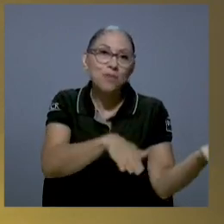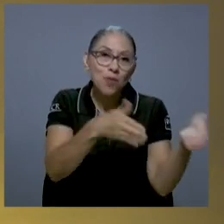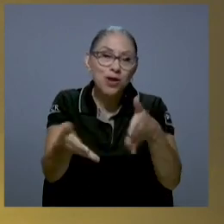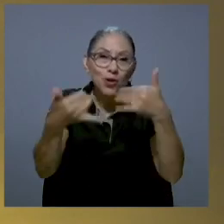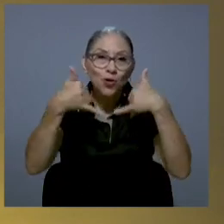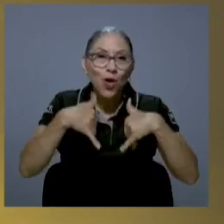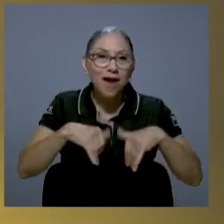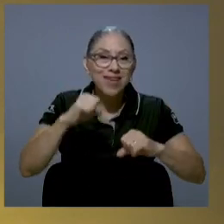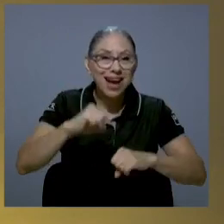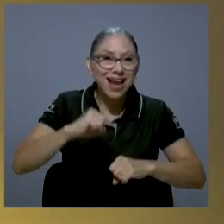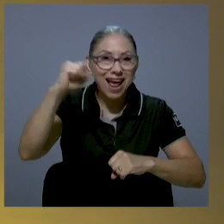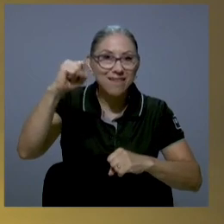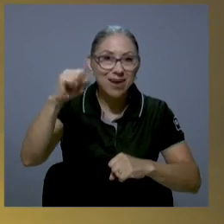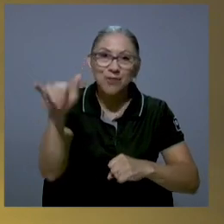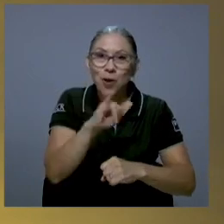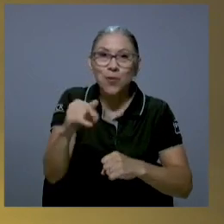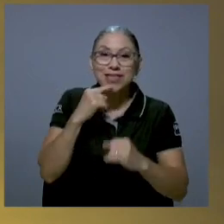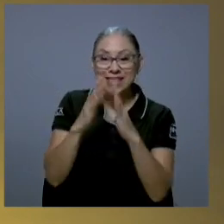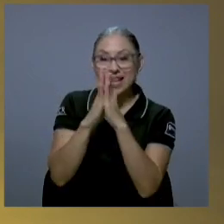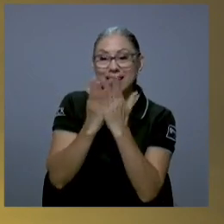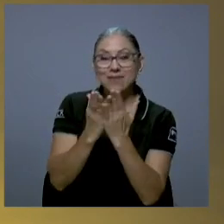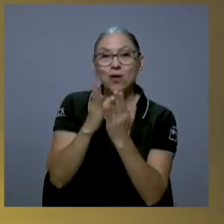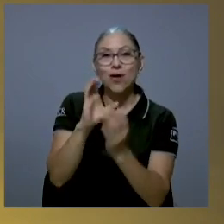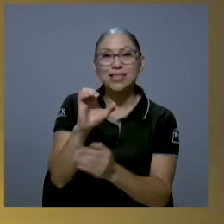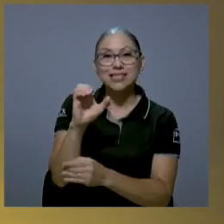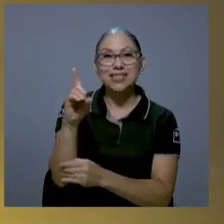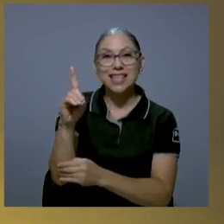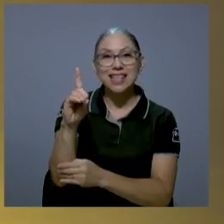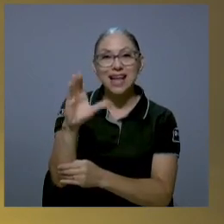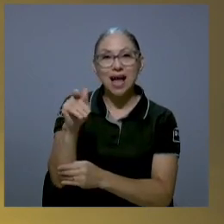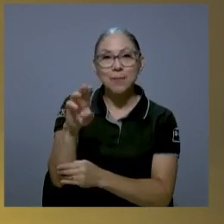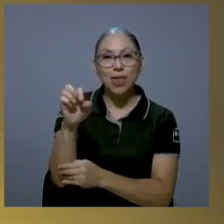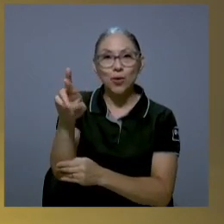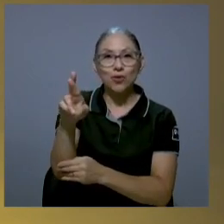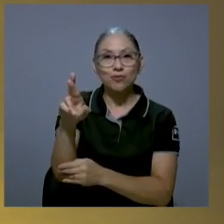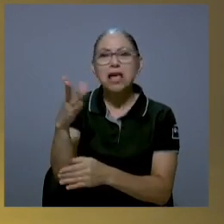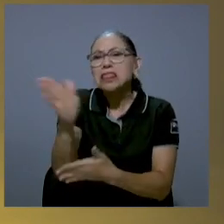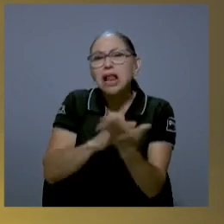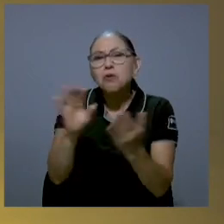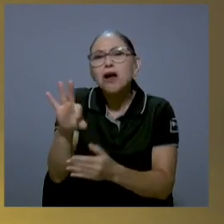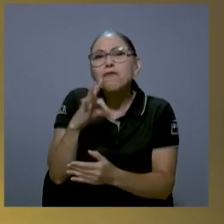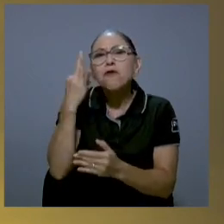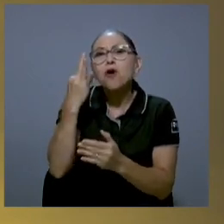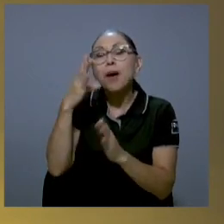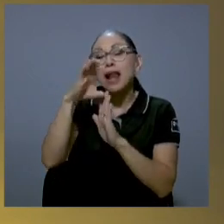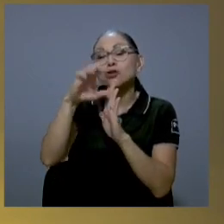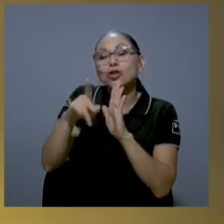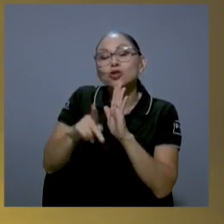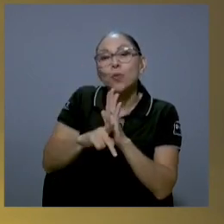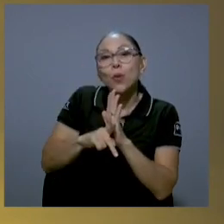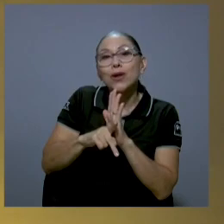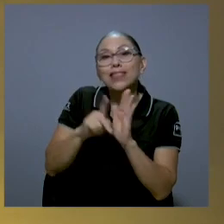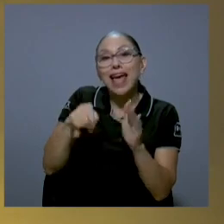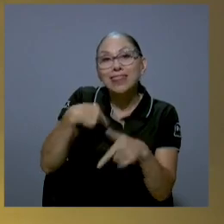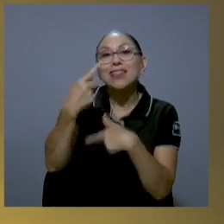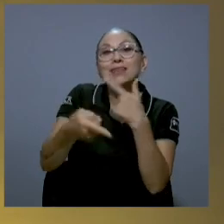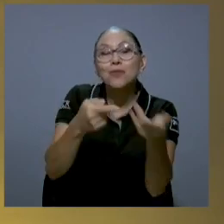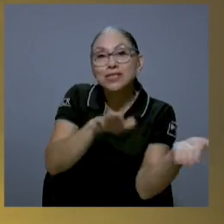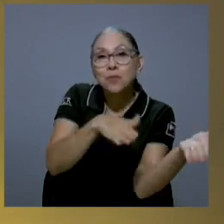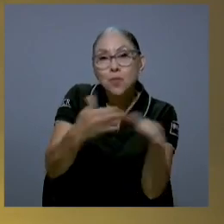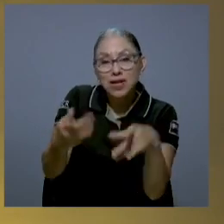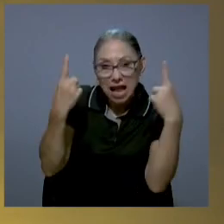alguna manera, claro. La del 71 después de muerta siguió ganando batallas, pero usted nos va a